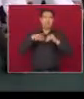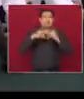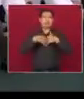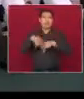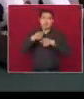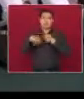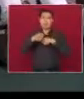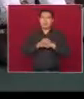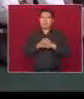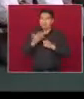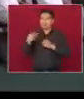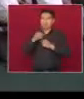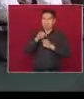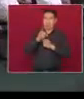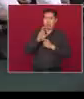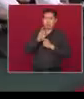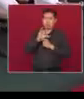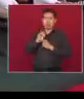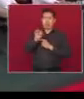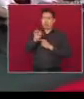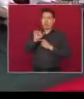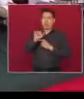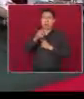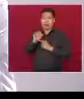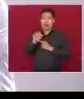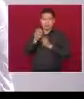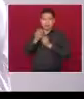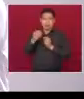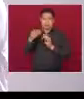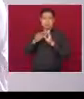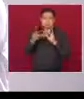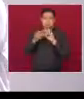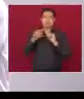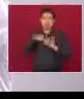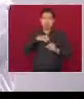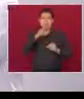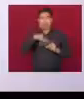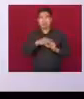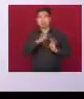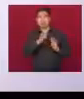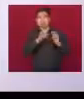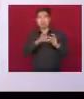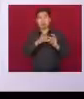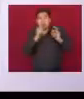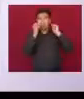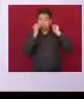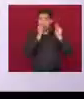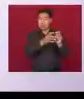por Rocío Donale, que en efecto, le dijimos, no son cargos,